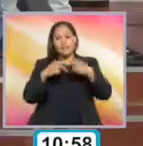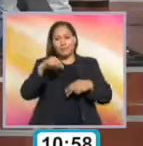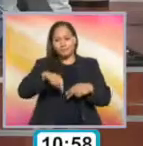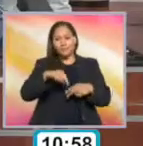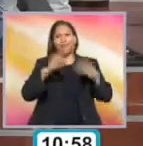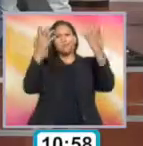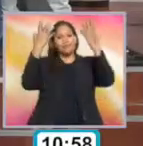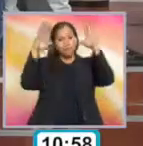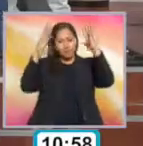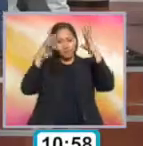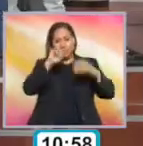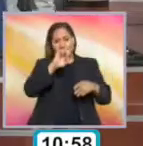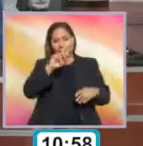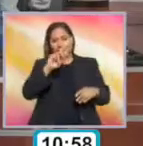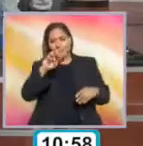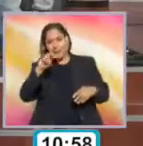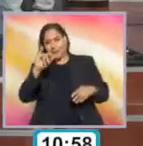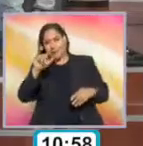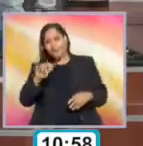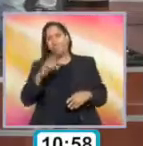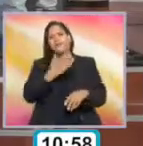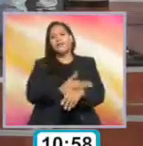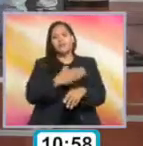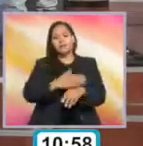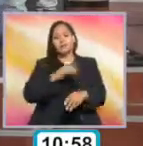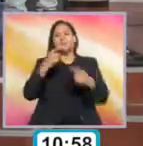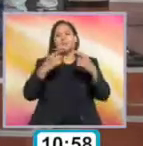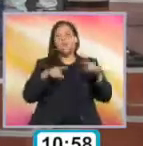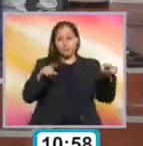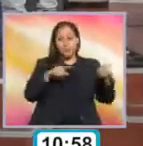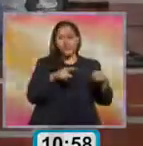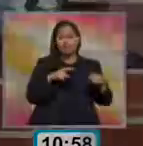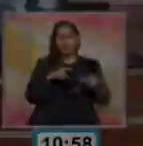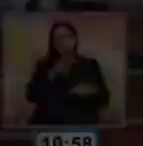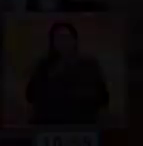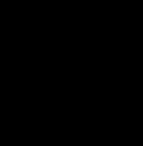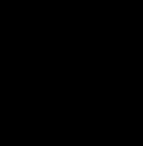fuerte para Té Tequila, quien nos acompañó en el intermedio y en el musical esta mañana.